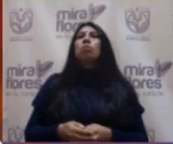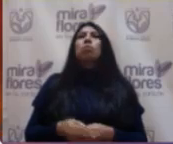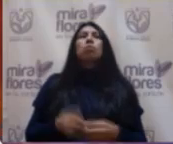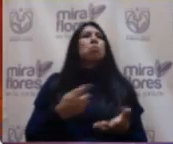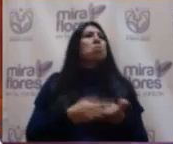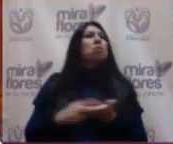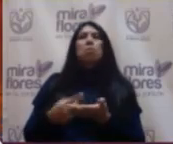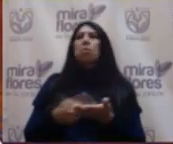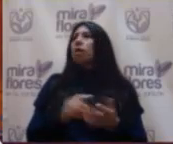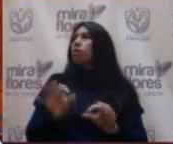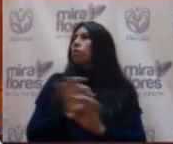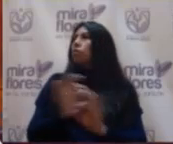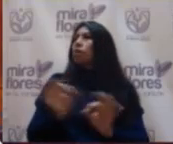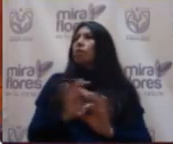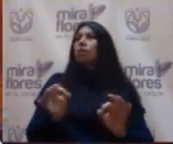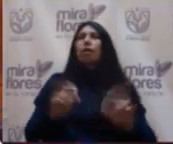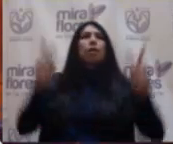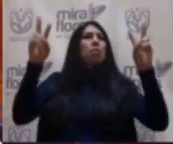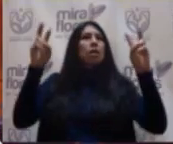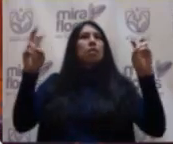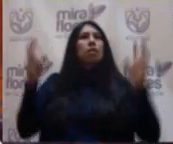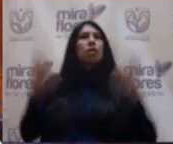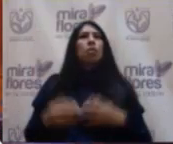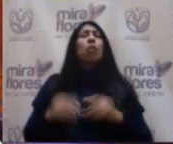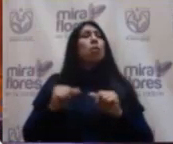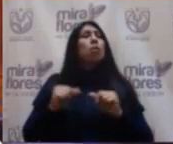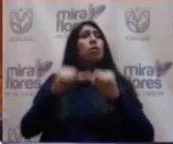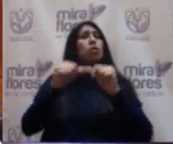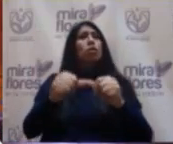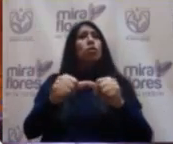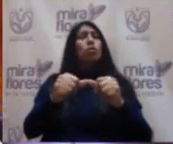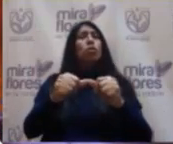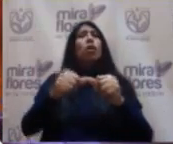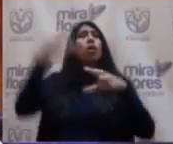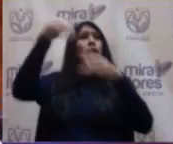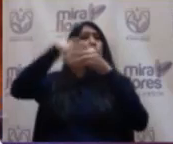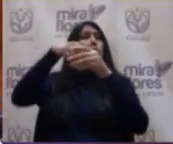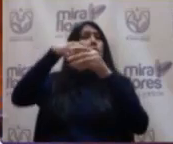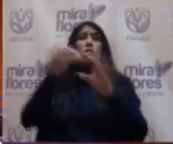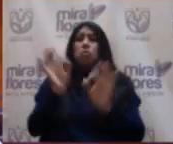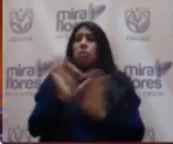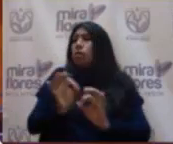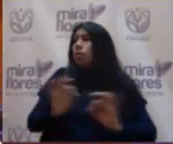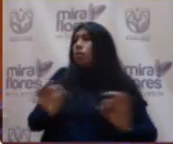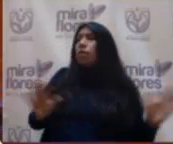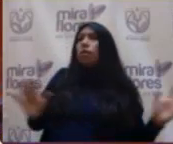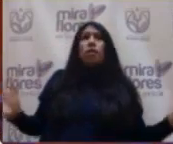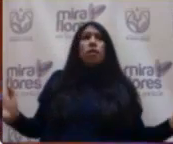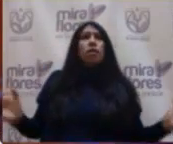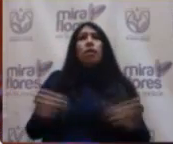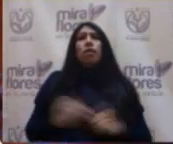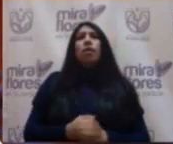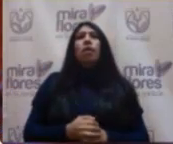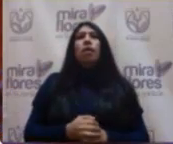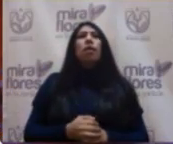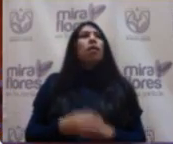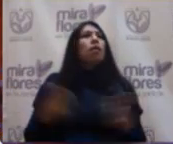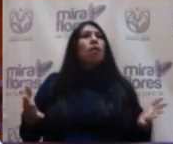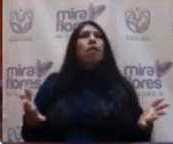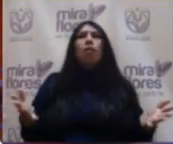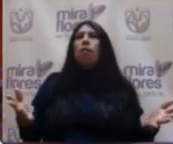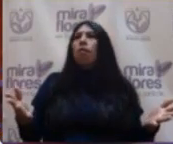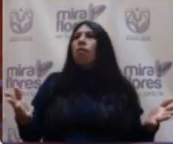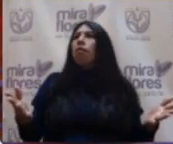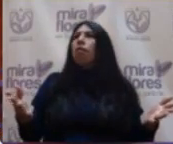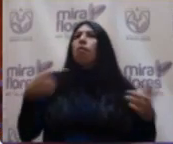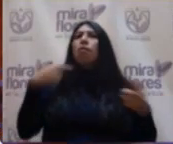No habiendo más temas que tratar en ese punto, vamos a proceder al voto. Si es que no hay alguna expresión con relación